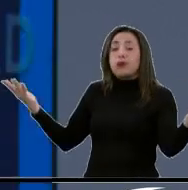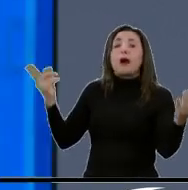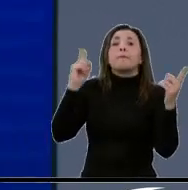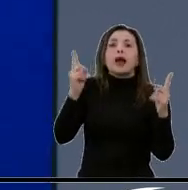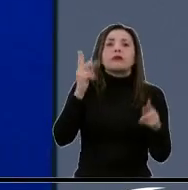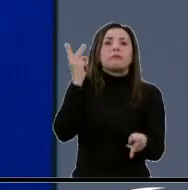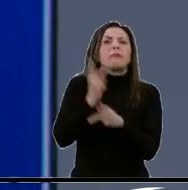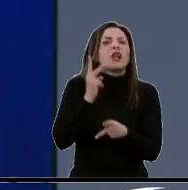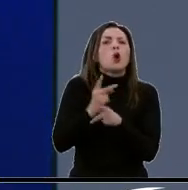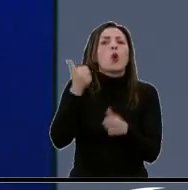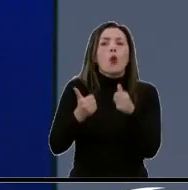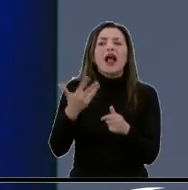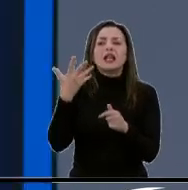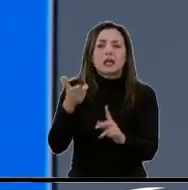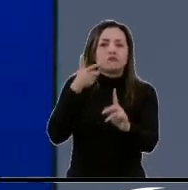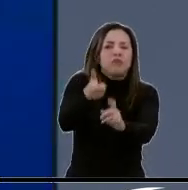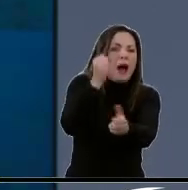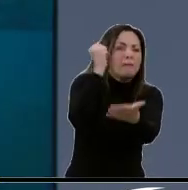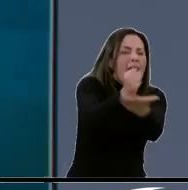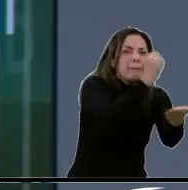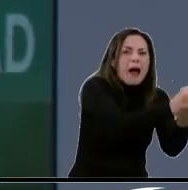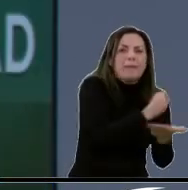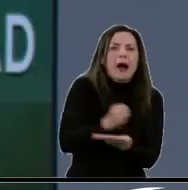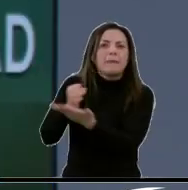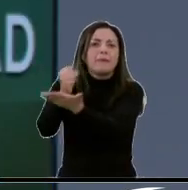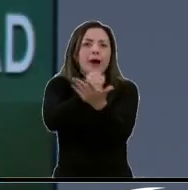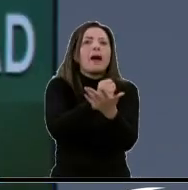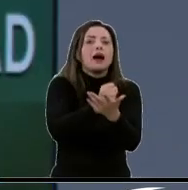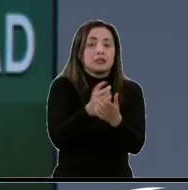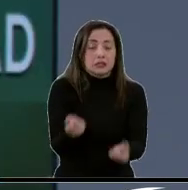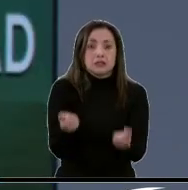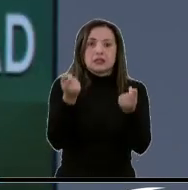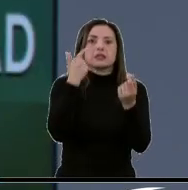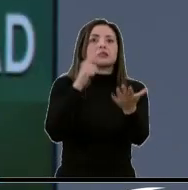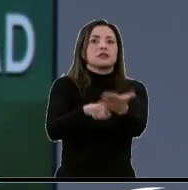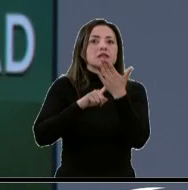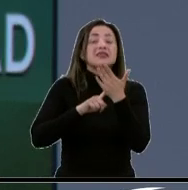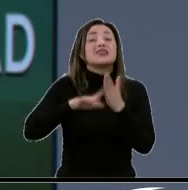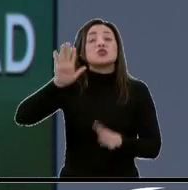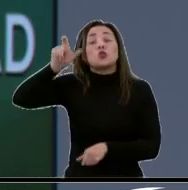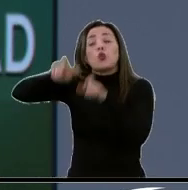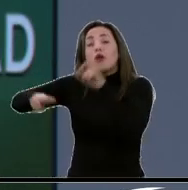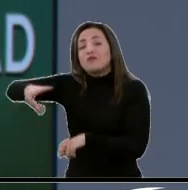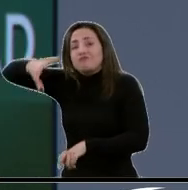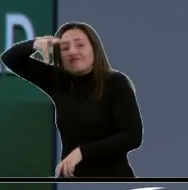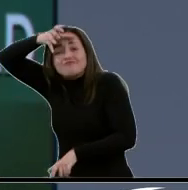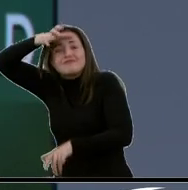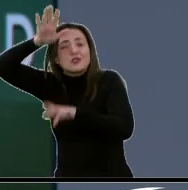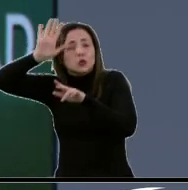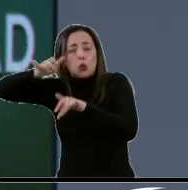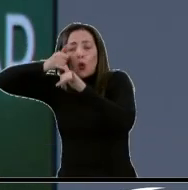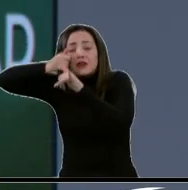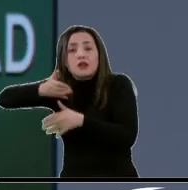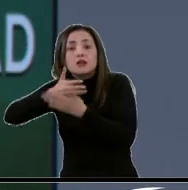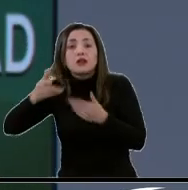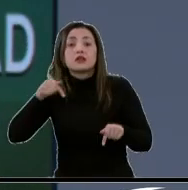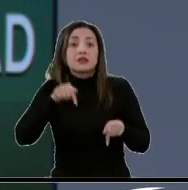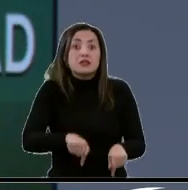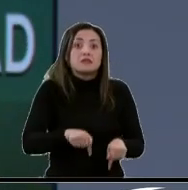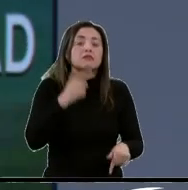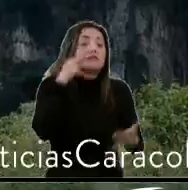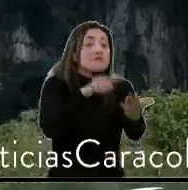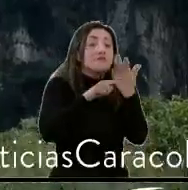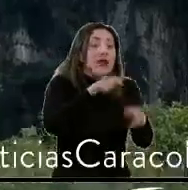extinción. Las cifras son alarmantes y muchos científicos y expertos consideran que el mundo enfrenta la sexta extinción masiva.